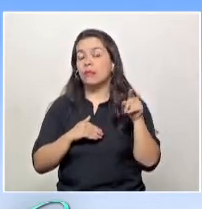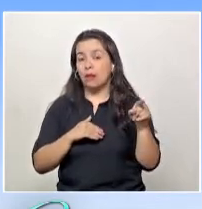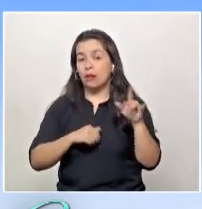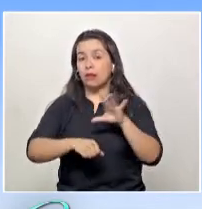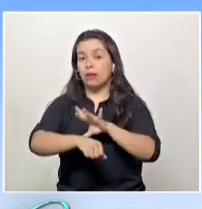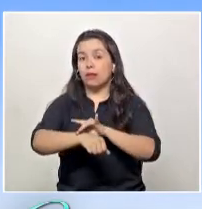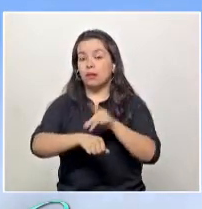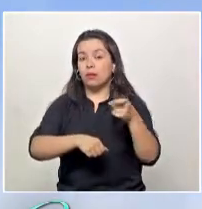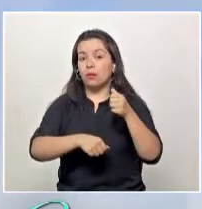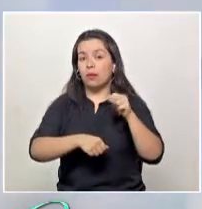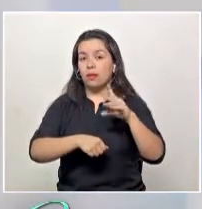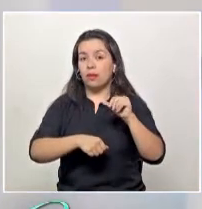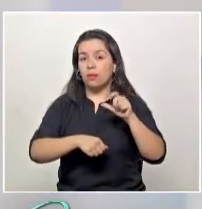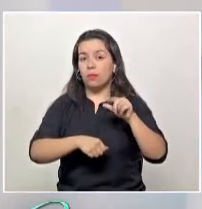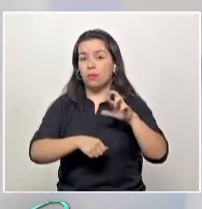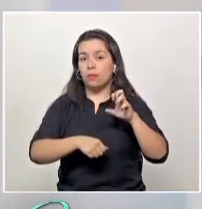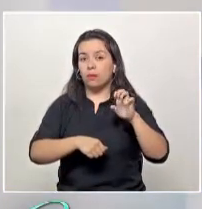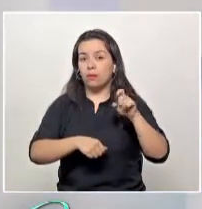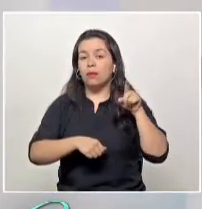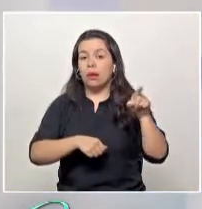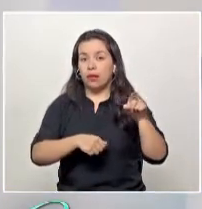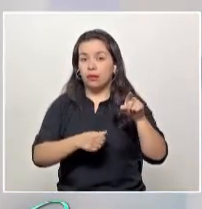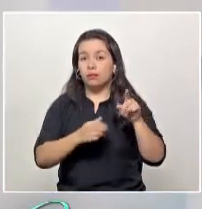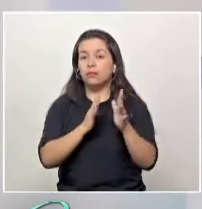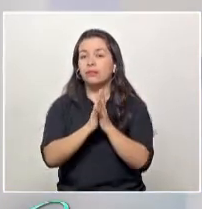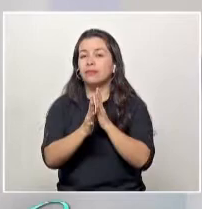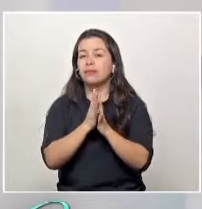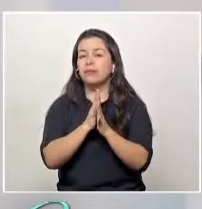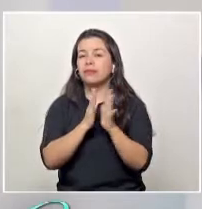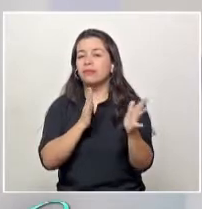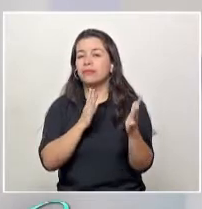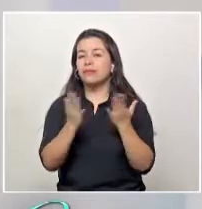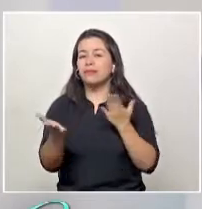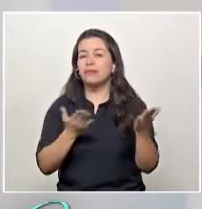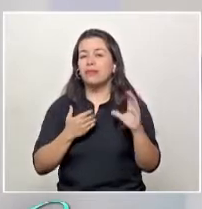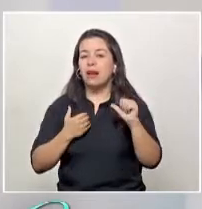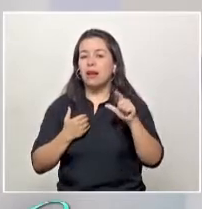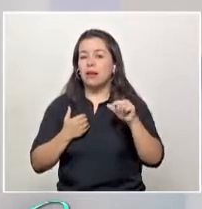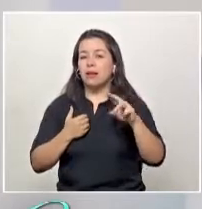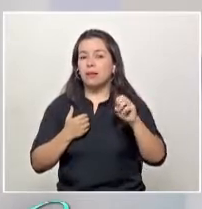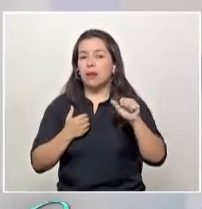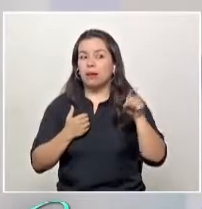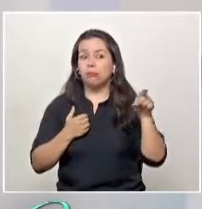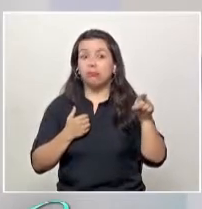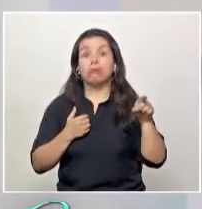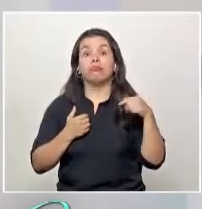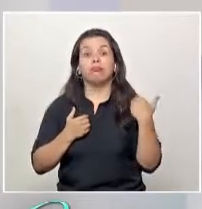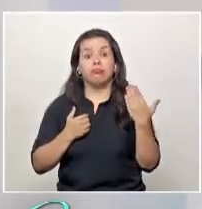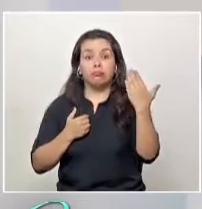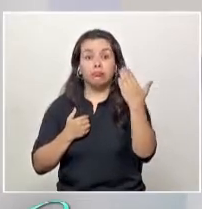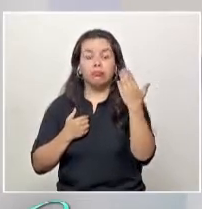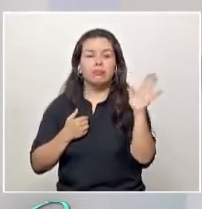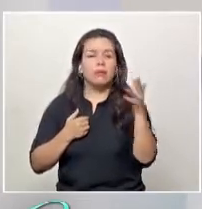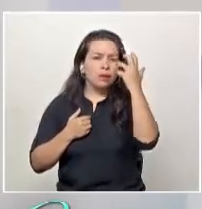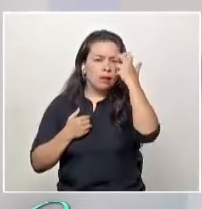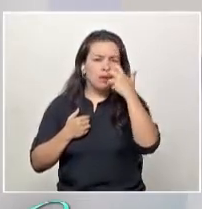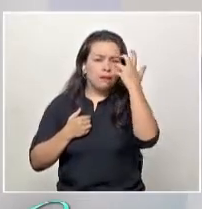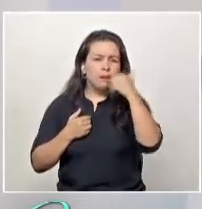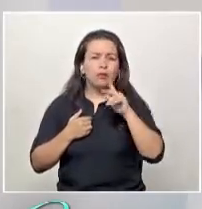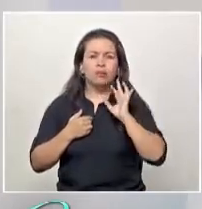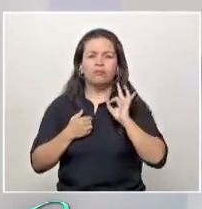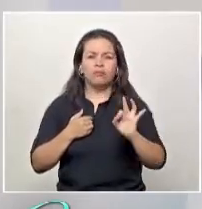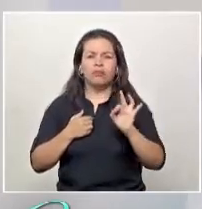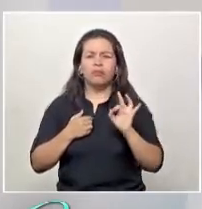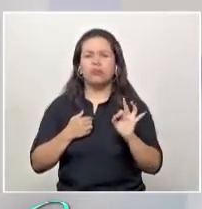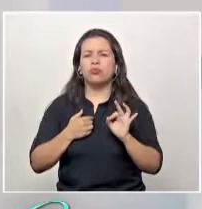clínica Guadalupe, en el centro comercial Calima. Entonces, en una evaluación con buenas